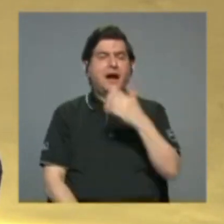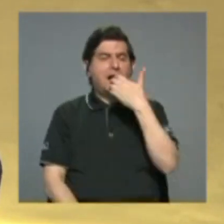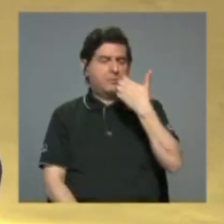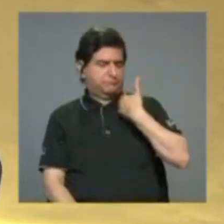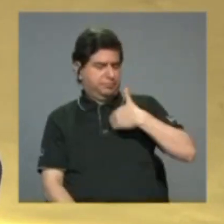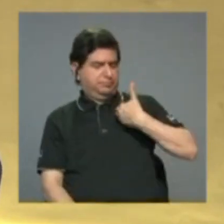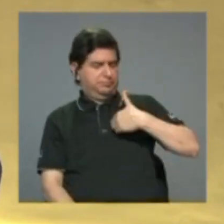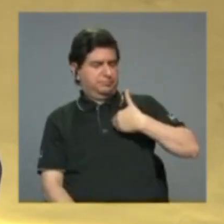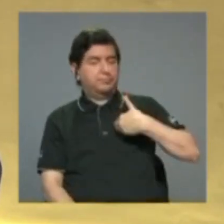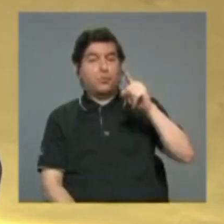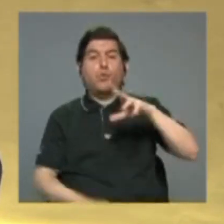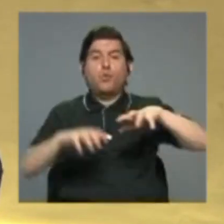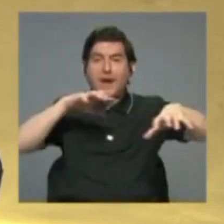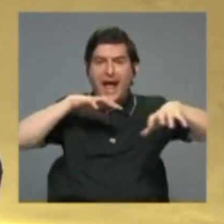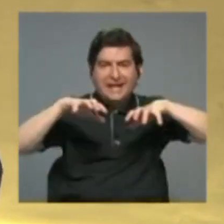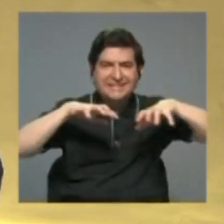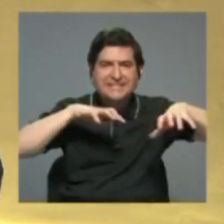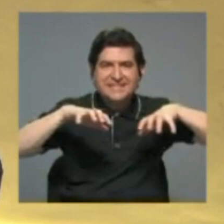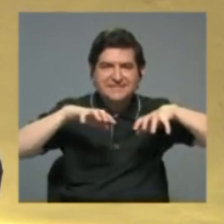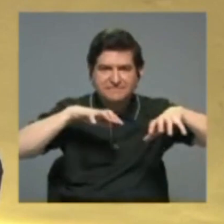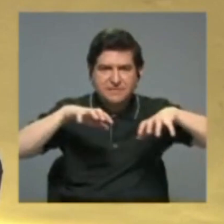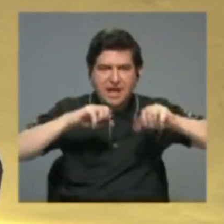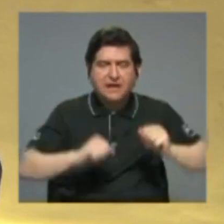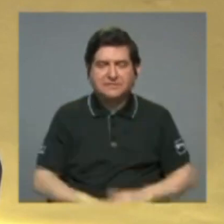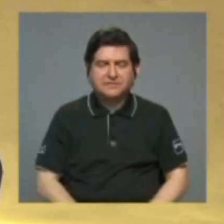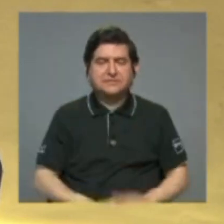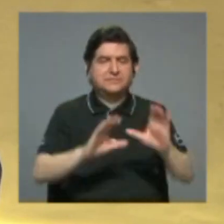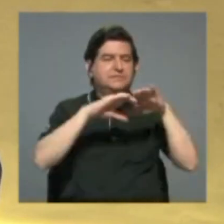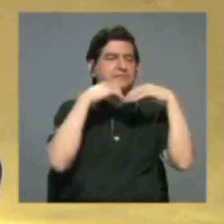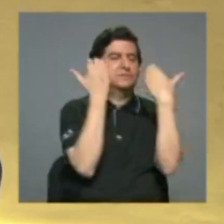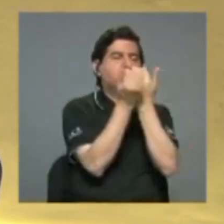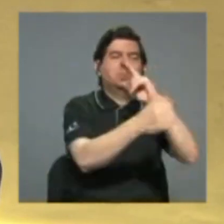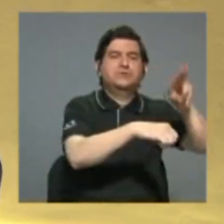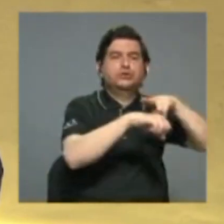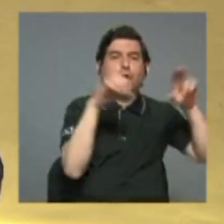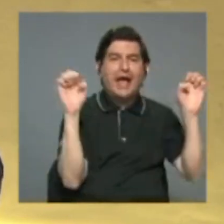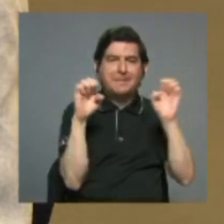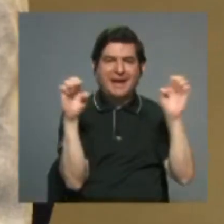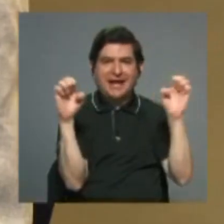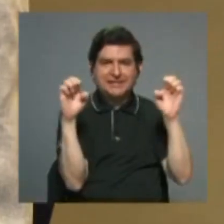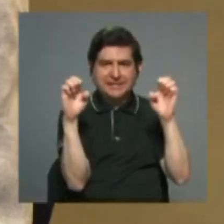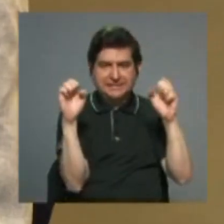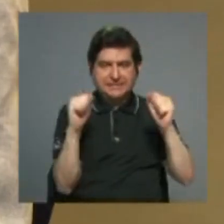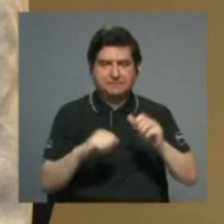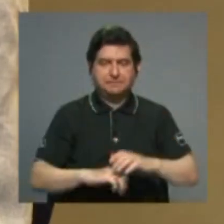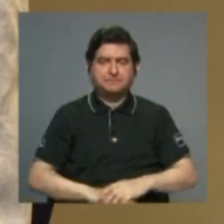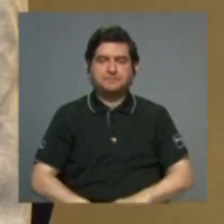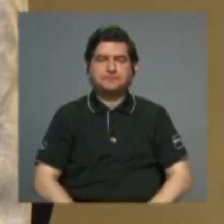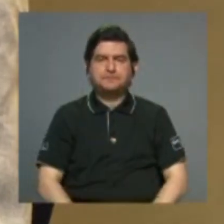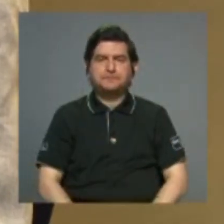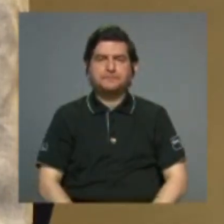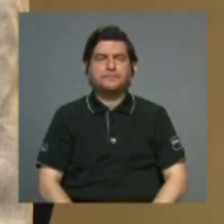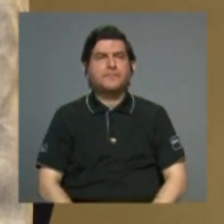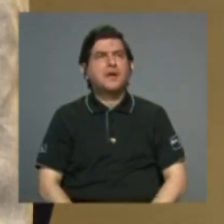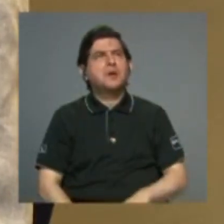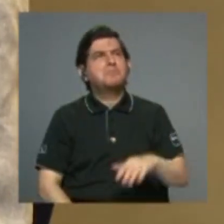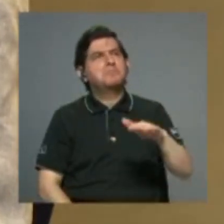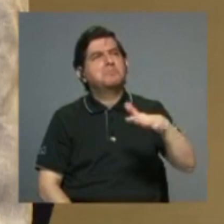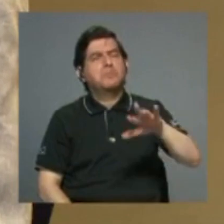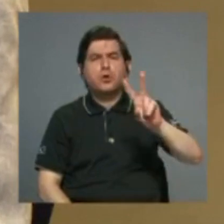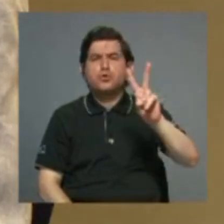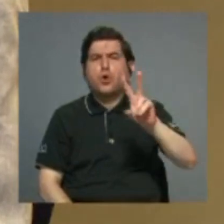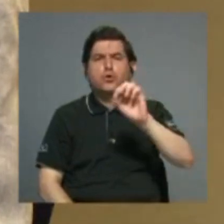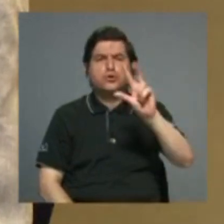de tener una actividad con la Comisión Nacional de Emergencias hace unos 2 o 3